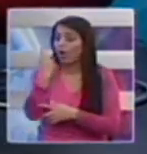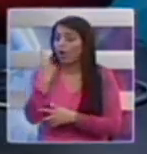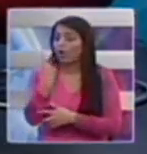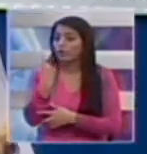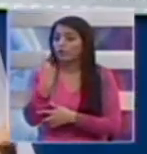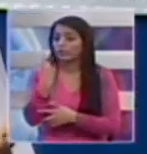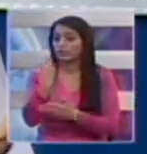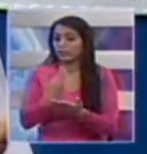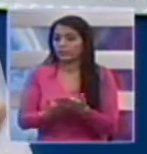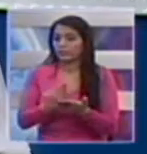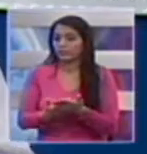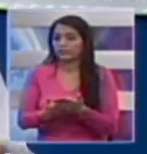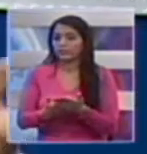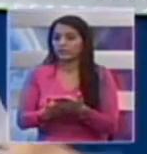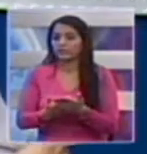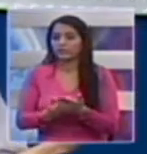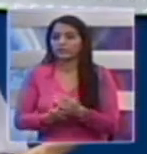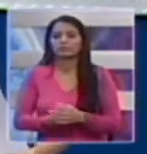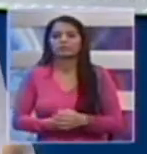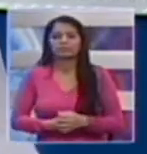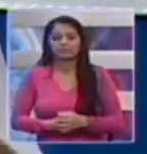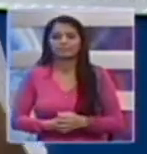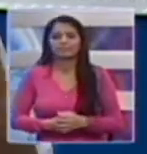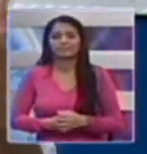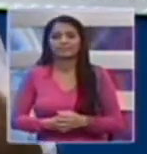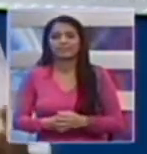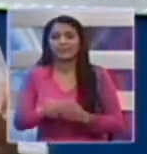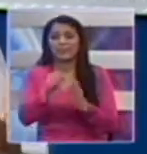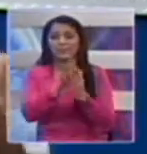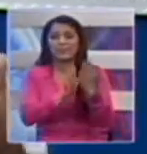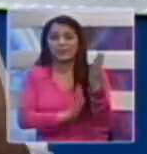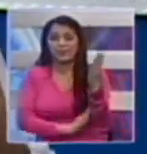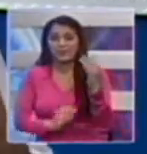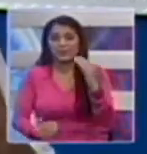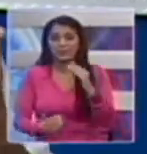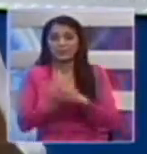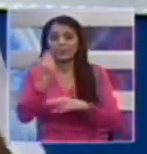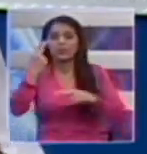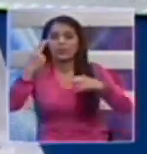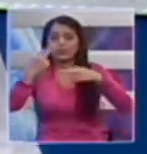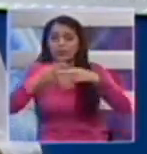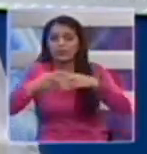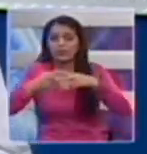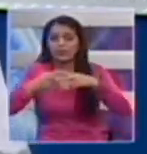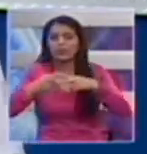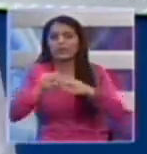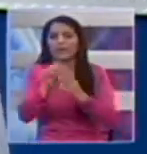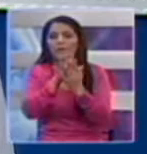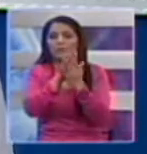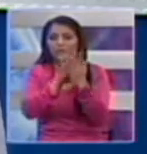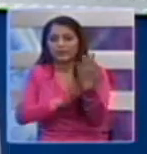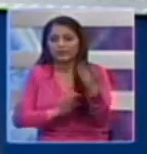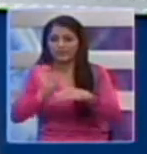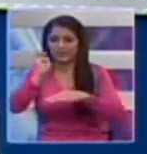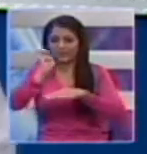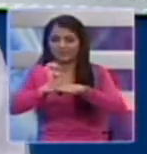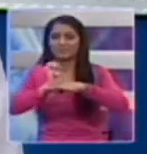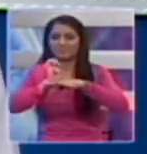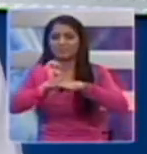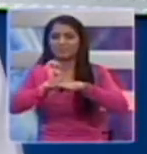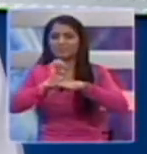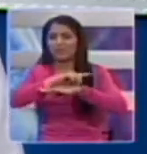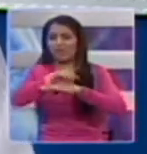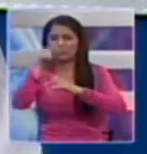llama Consenso Ecuador, nuestro proyecto se llama Proyecto Ecuador. Todos estamos caminando en la misma